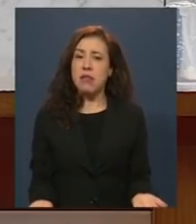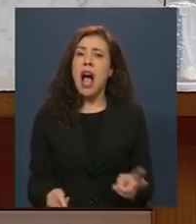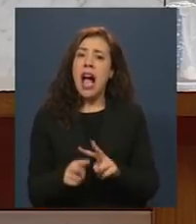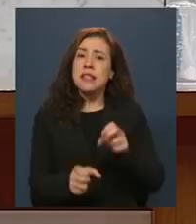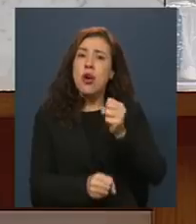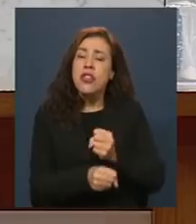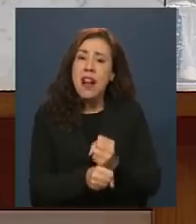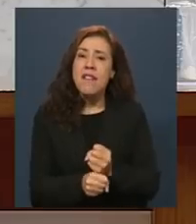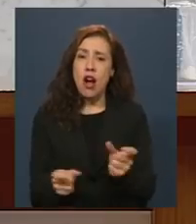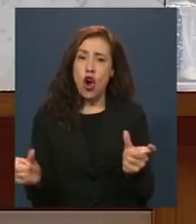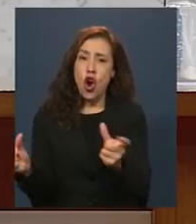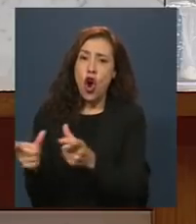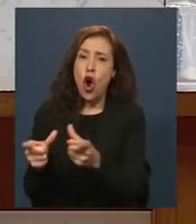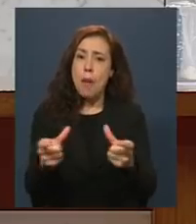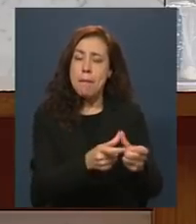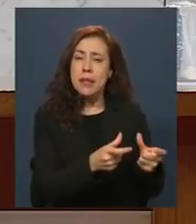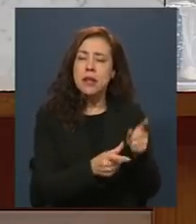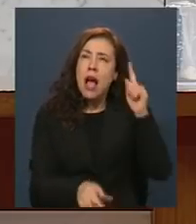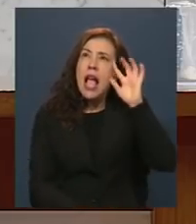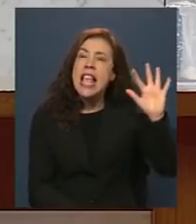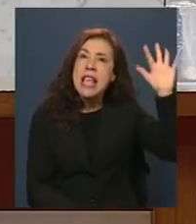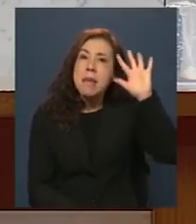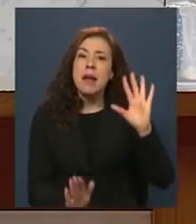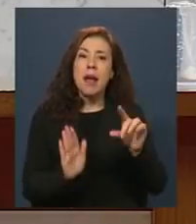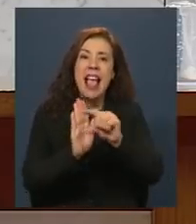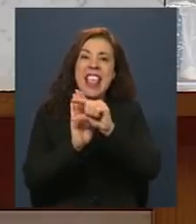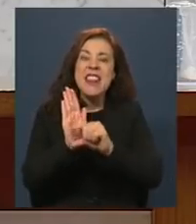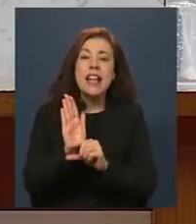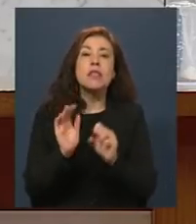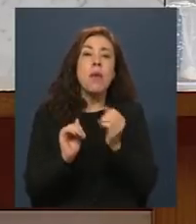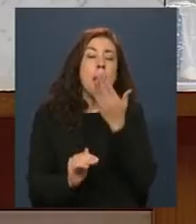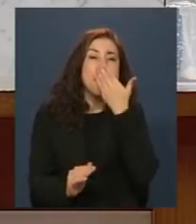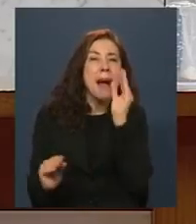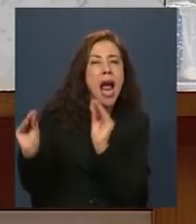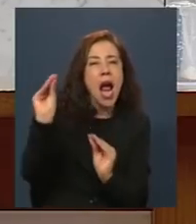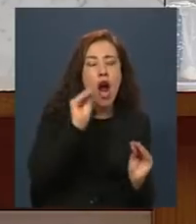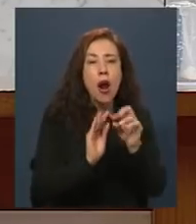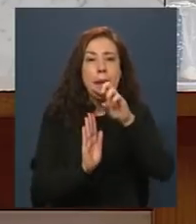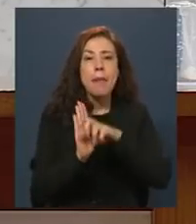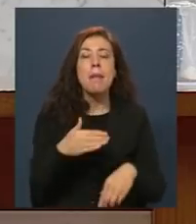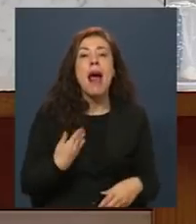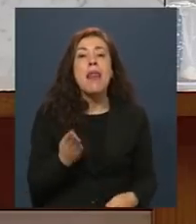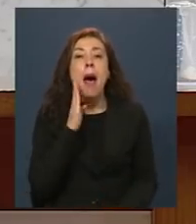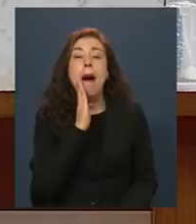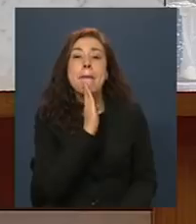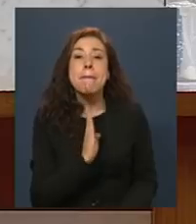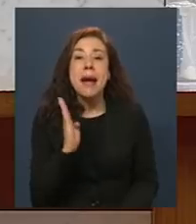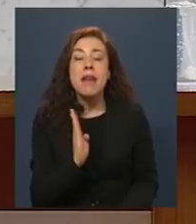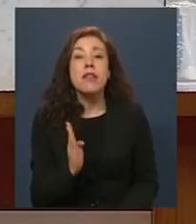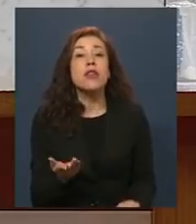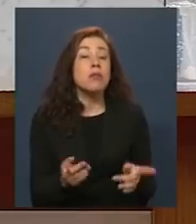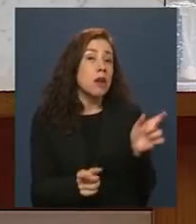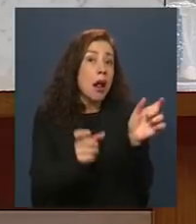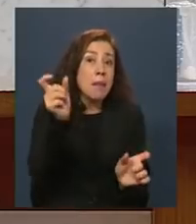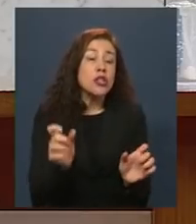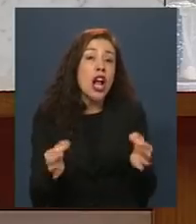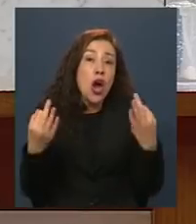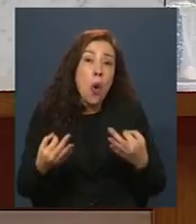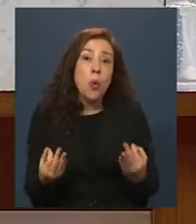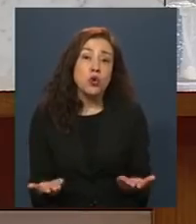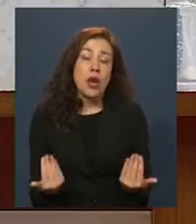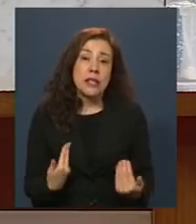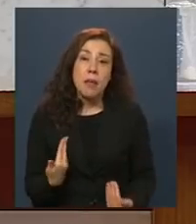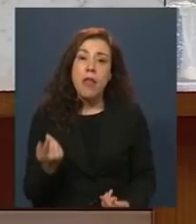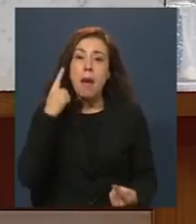trabajo en las comisiones. Imaginemos las indicaciones que mejoren el proyecto para beneficiar a aquellos que en justicia lo merecen,